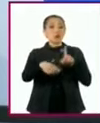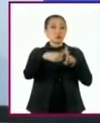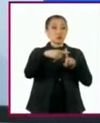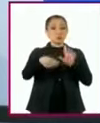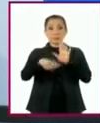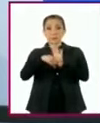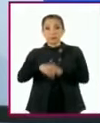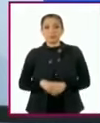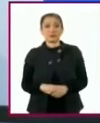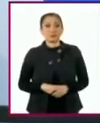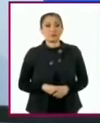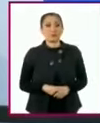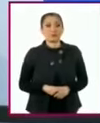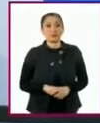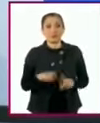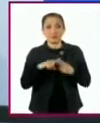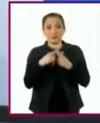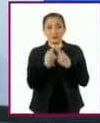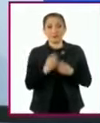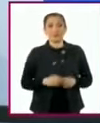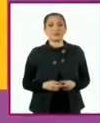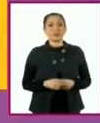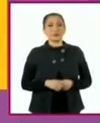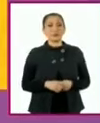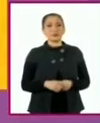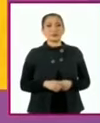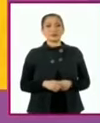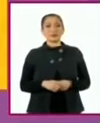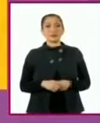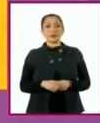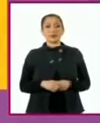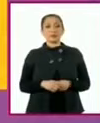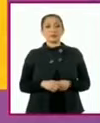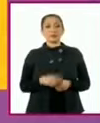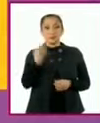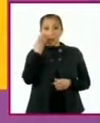negativos. Empecemos.